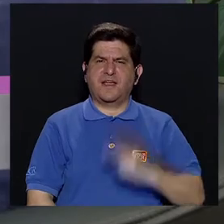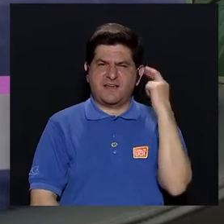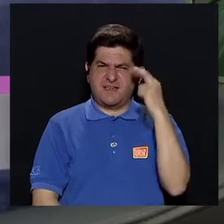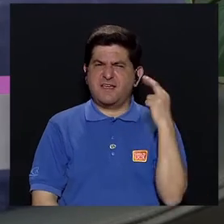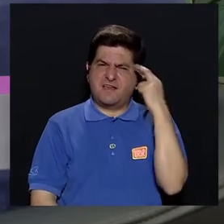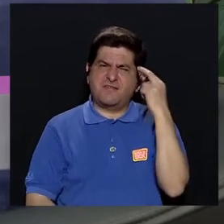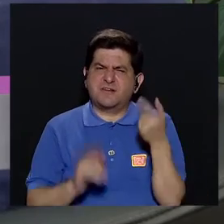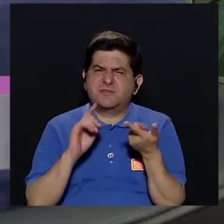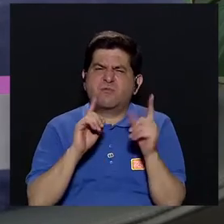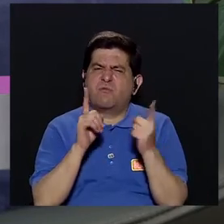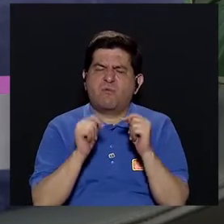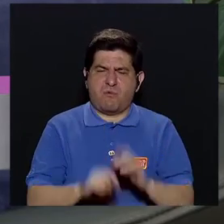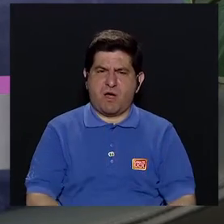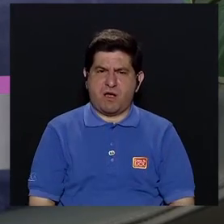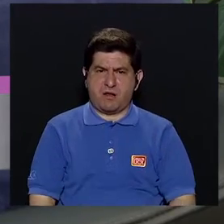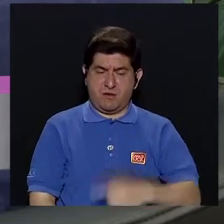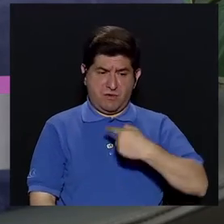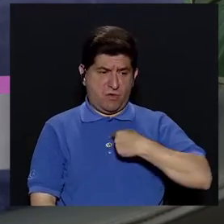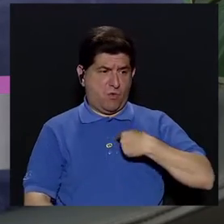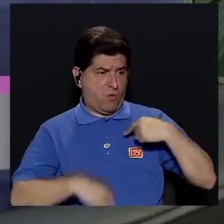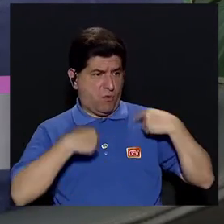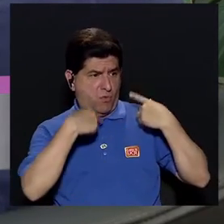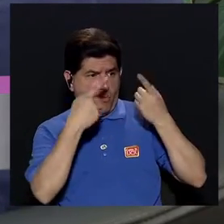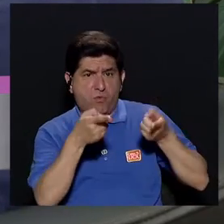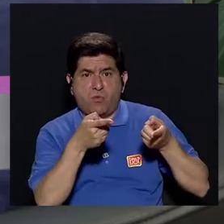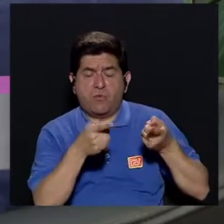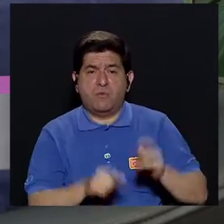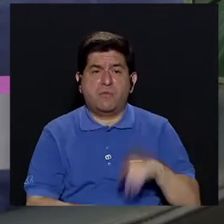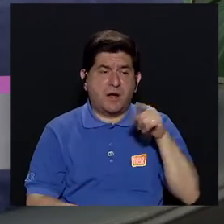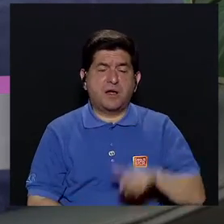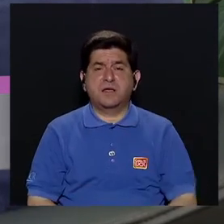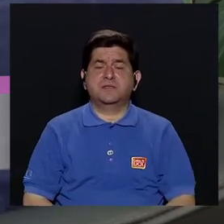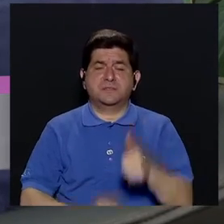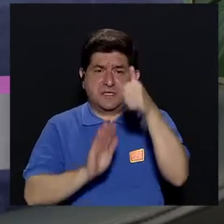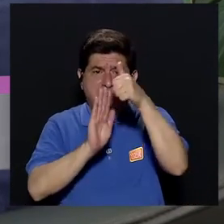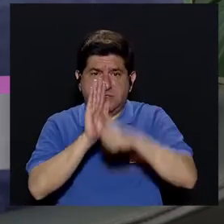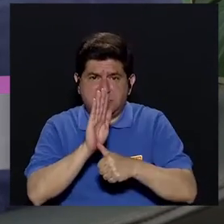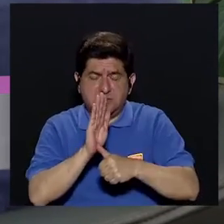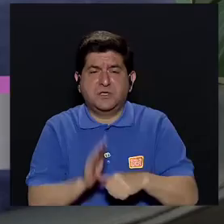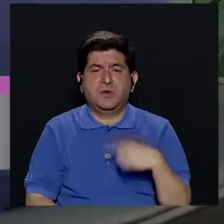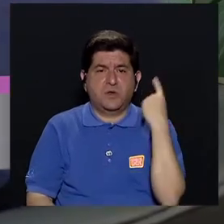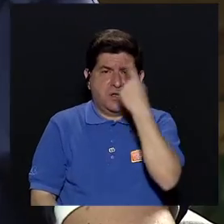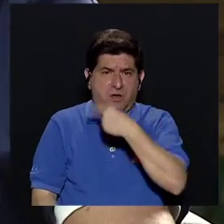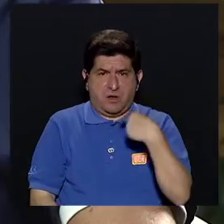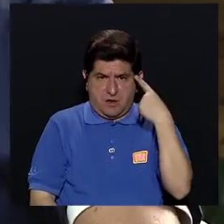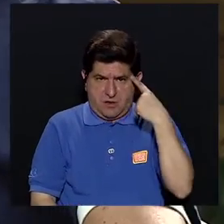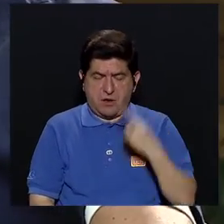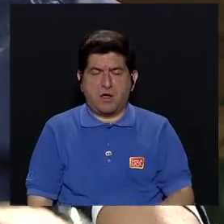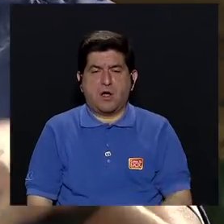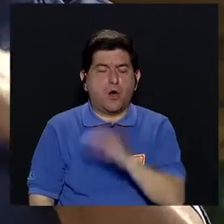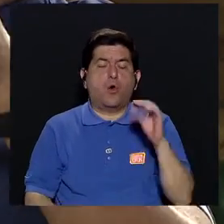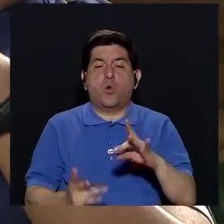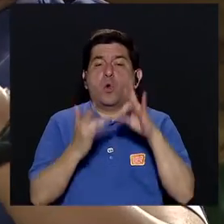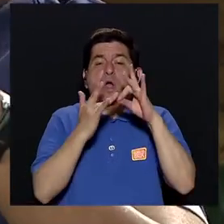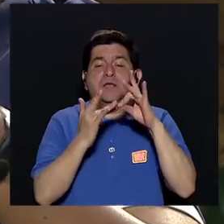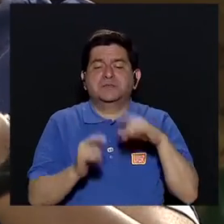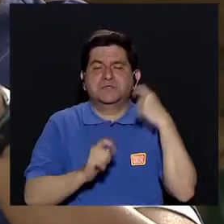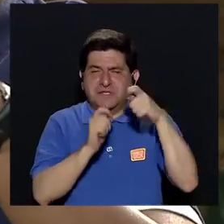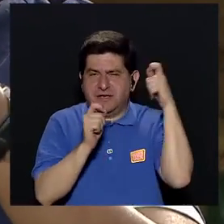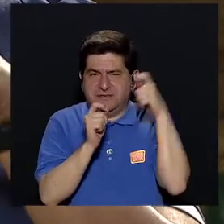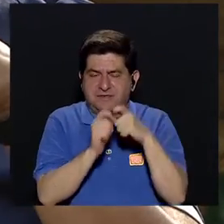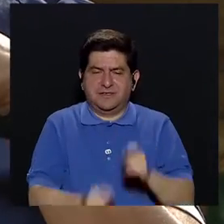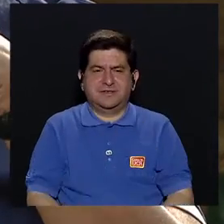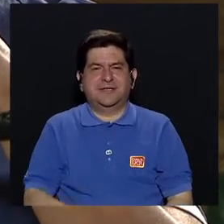son las razones por las cuales uno acude a la cirugía maxilofacial? Bueno, a la especialidad